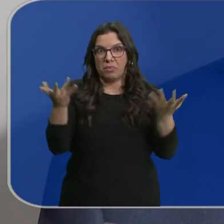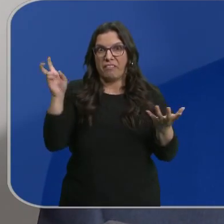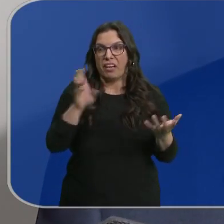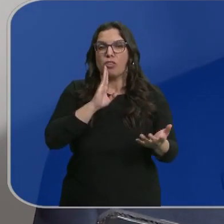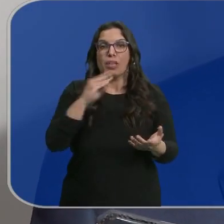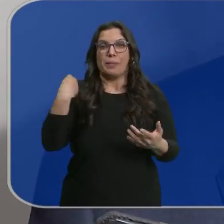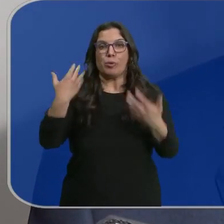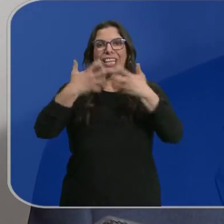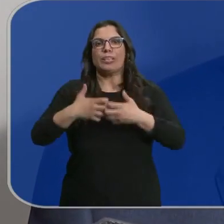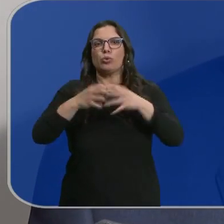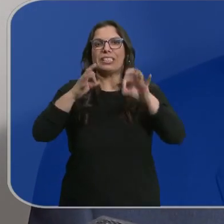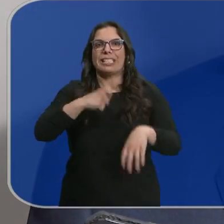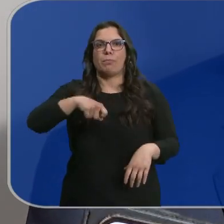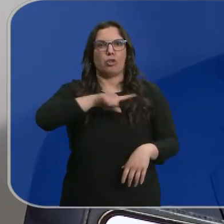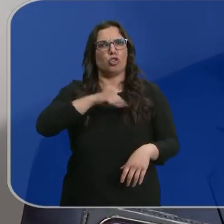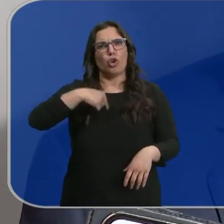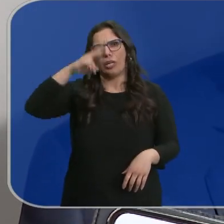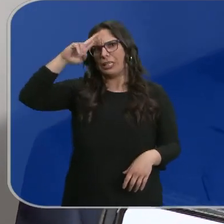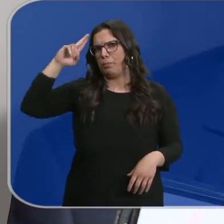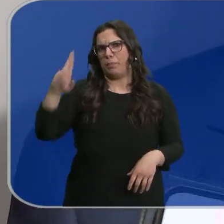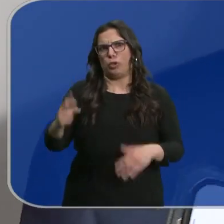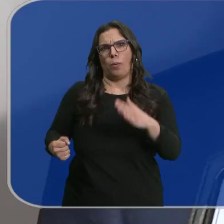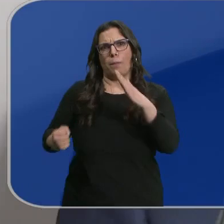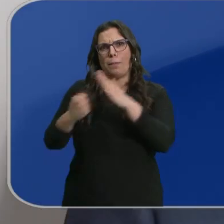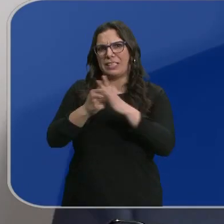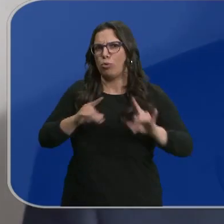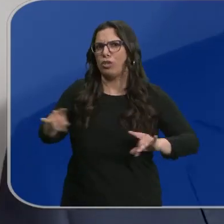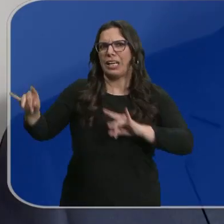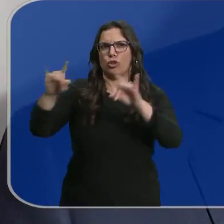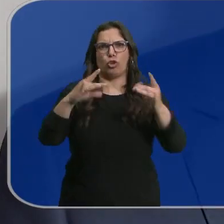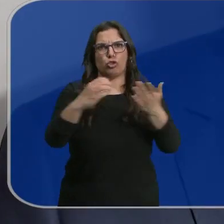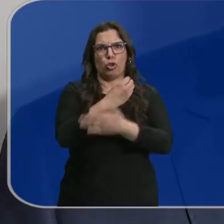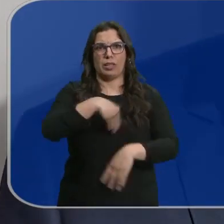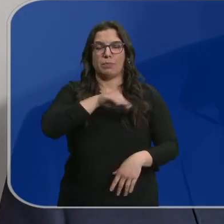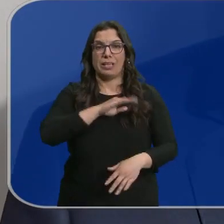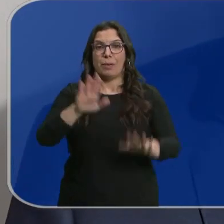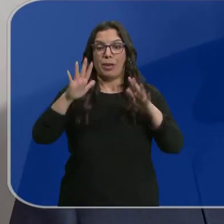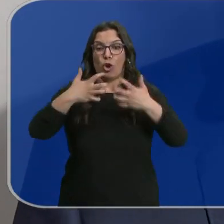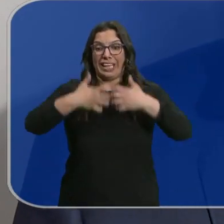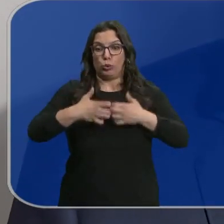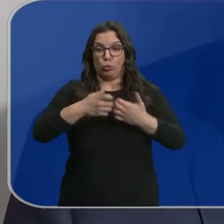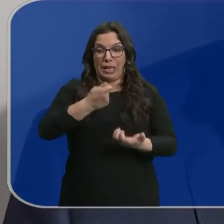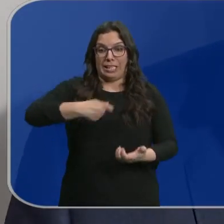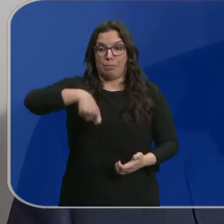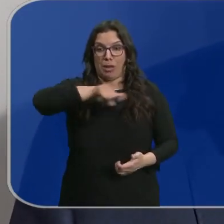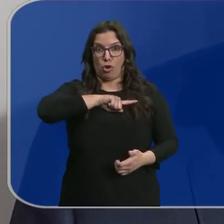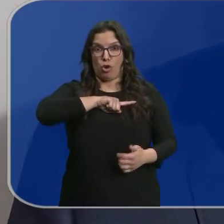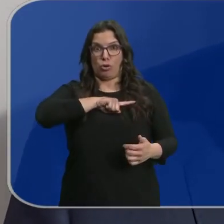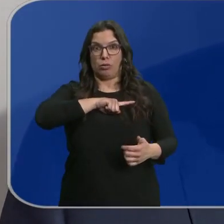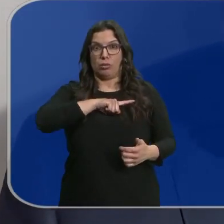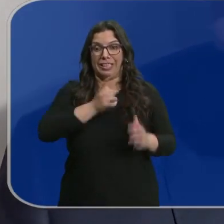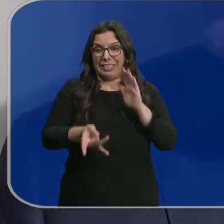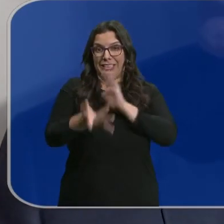refiero a la industria del español, con todos los respetos de todos los territorios de España, pero la industria del español existe